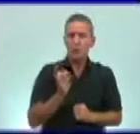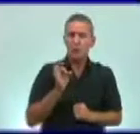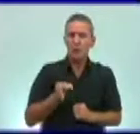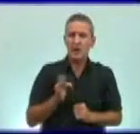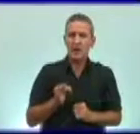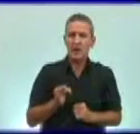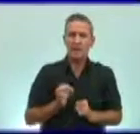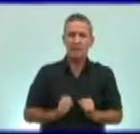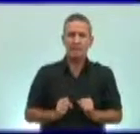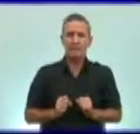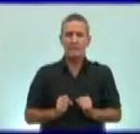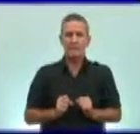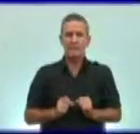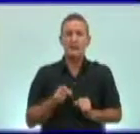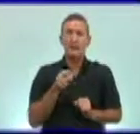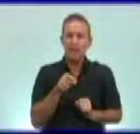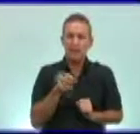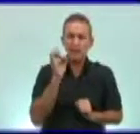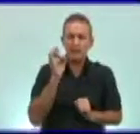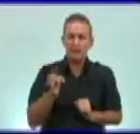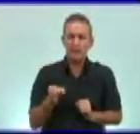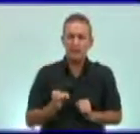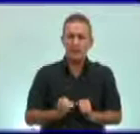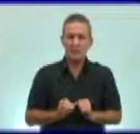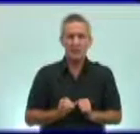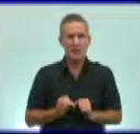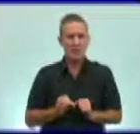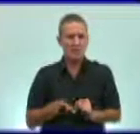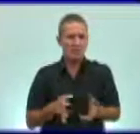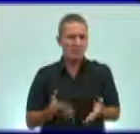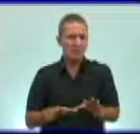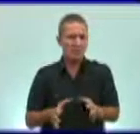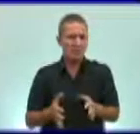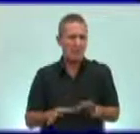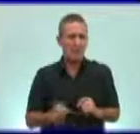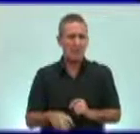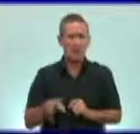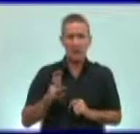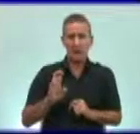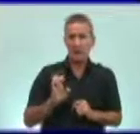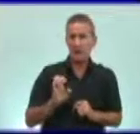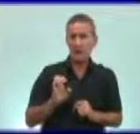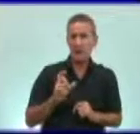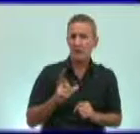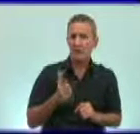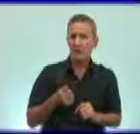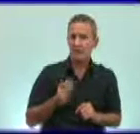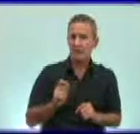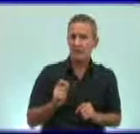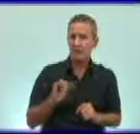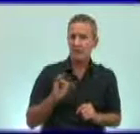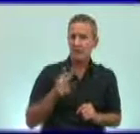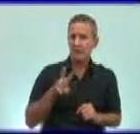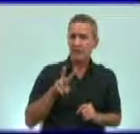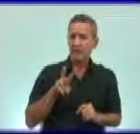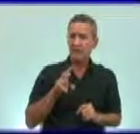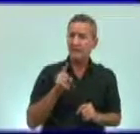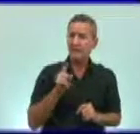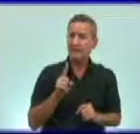absoluta, que esta verdad es relativa. ¿Es relativa? Si es relativa toda